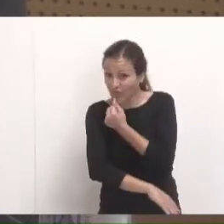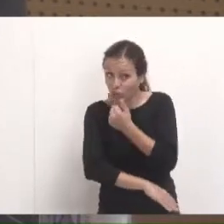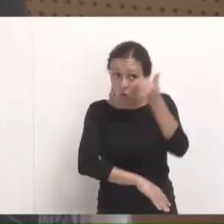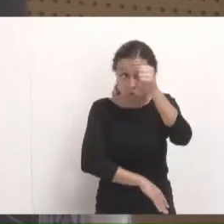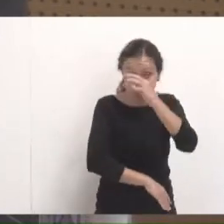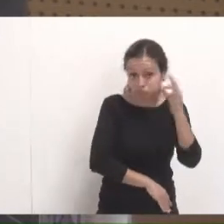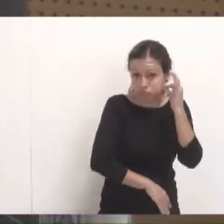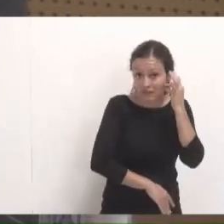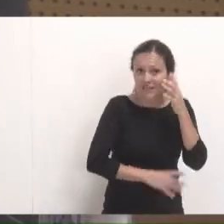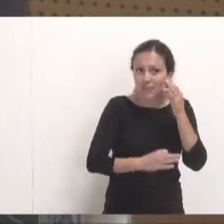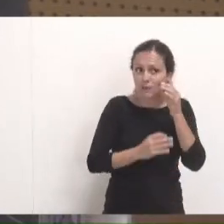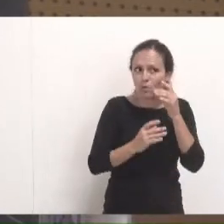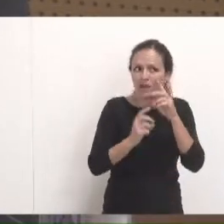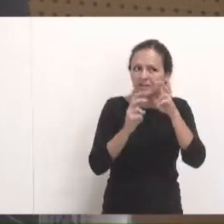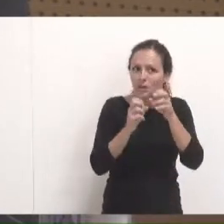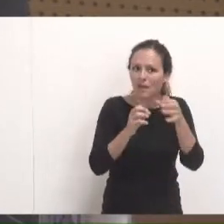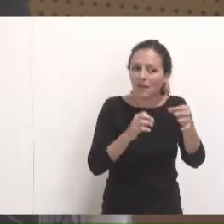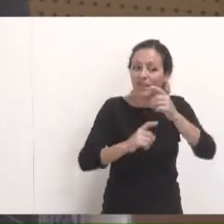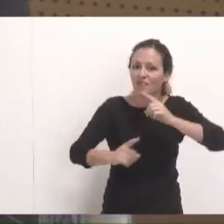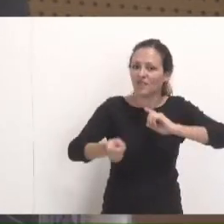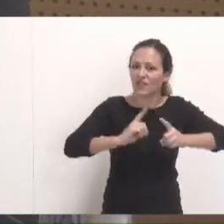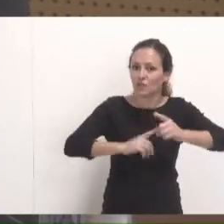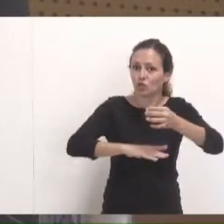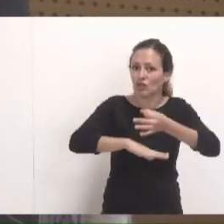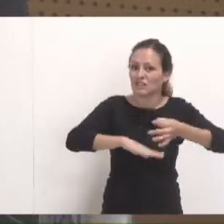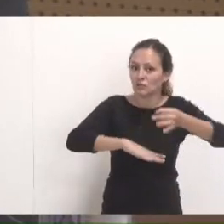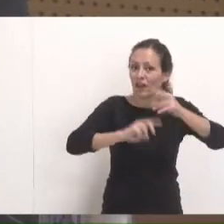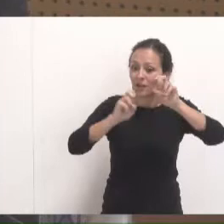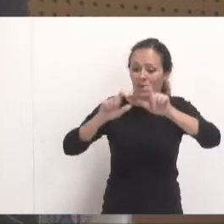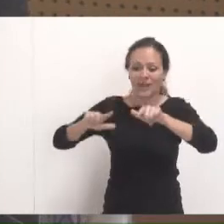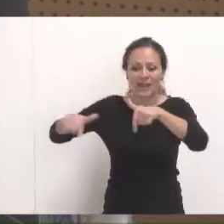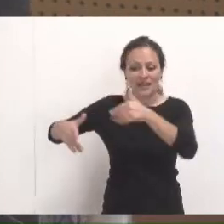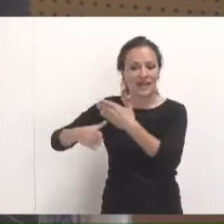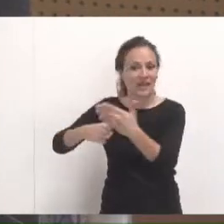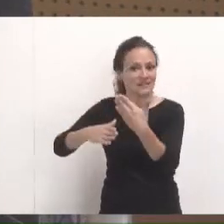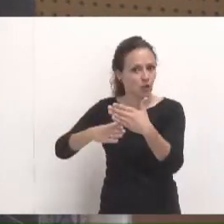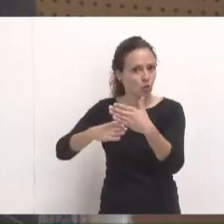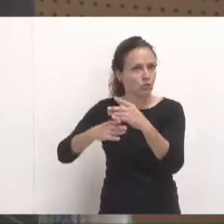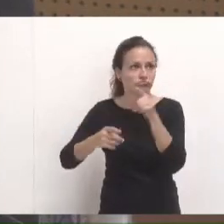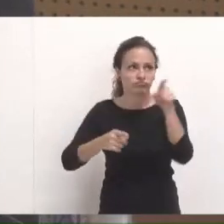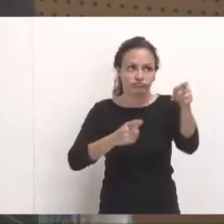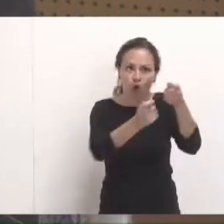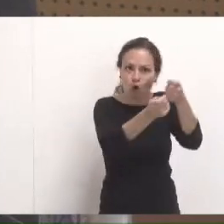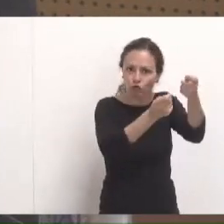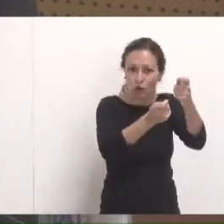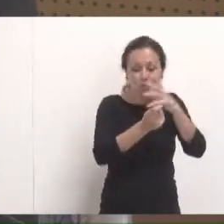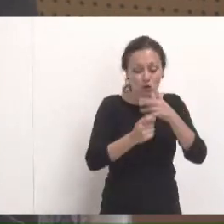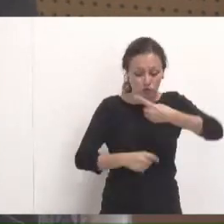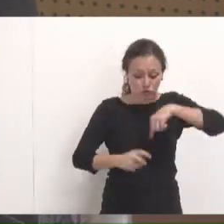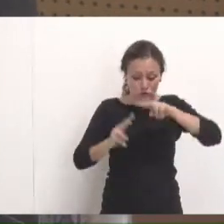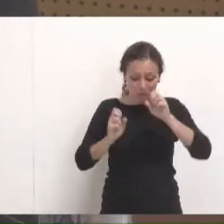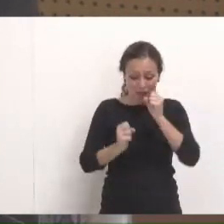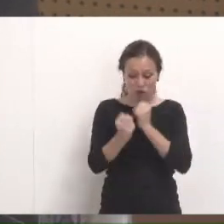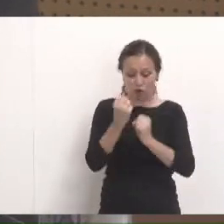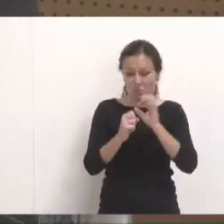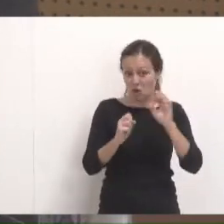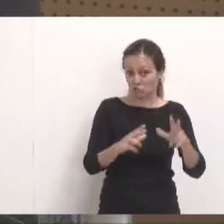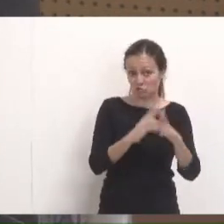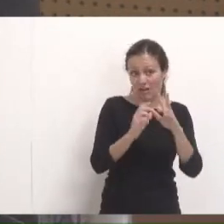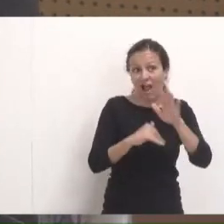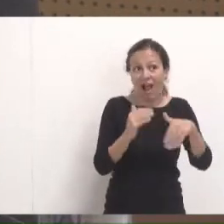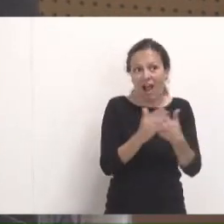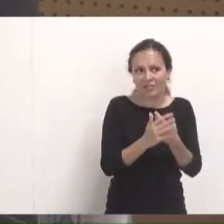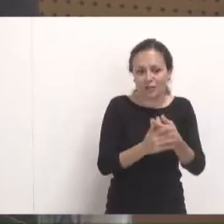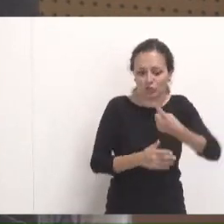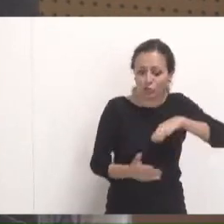rango de dirección insular la cuestión de los residuos, porque cualquier cosa que hagamos desde el punto de vista de actividad económica y social, incluido las propias mociones que producimos,